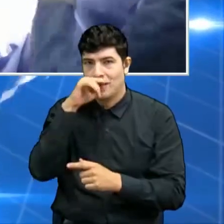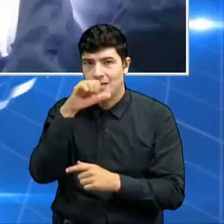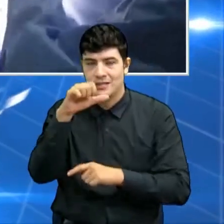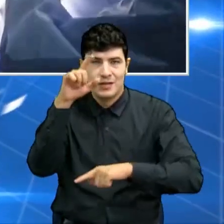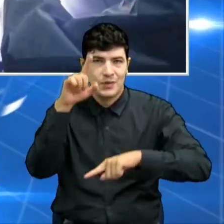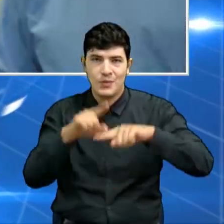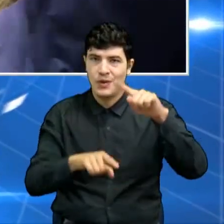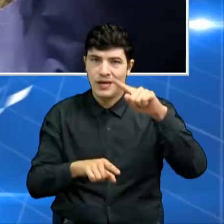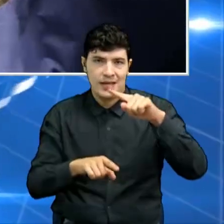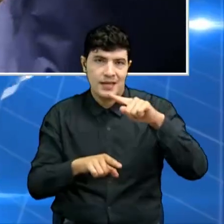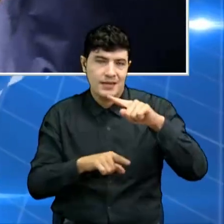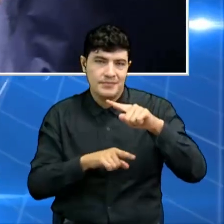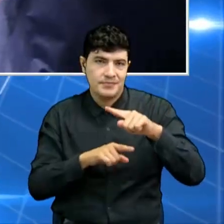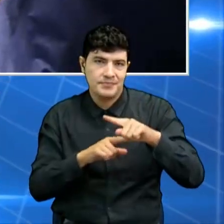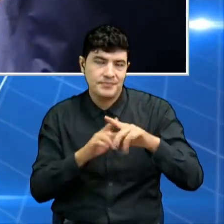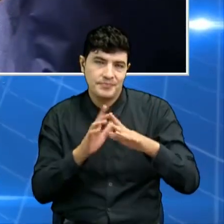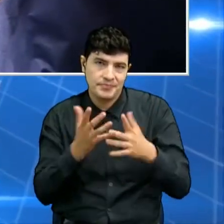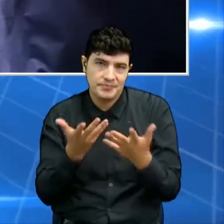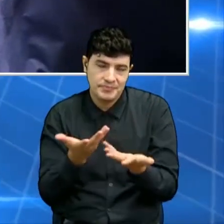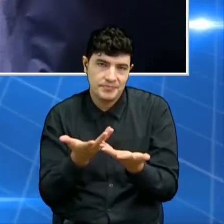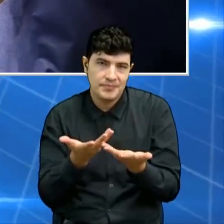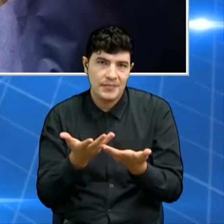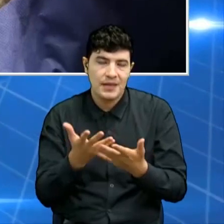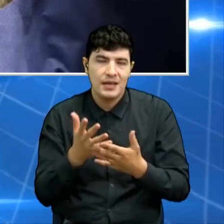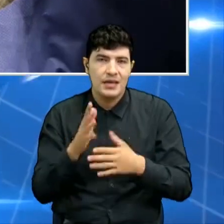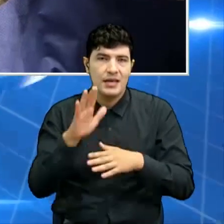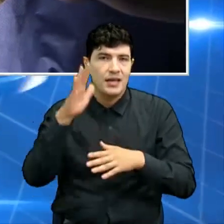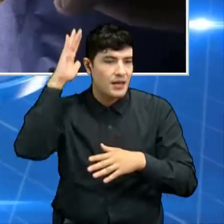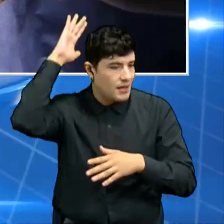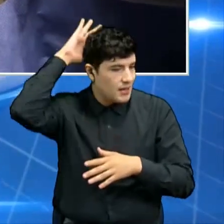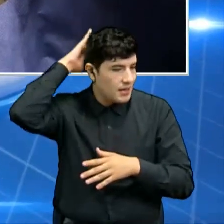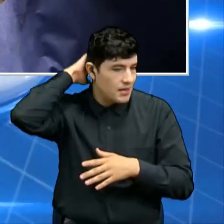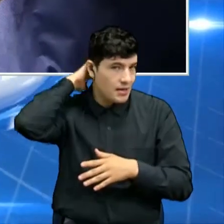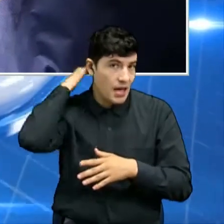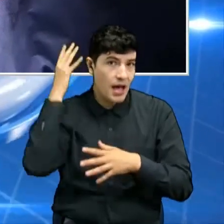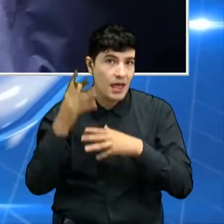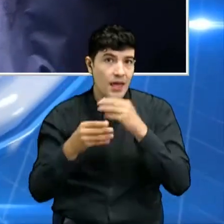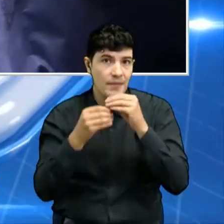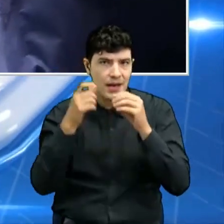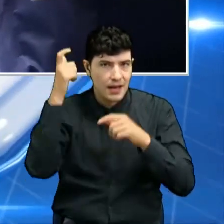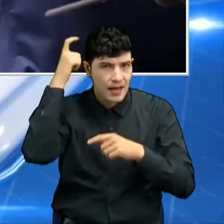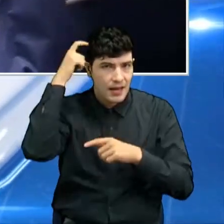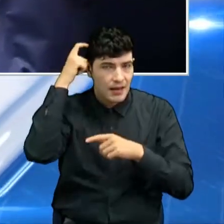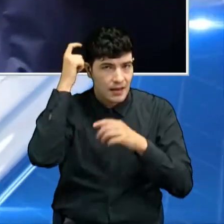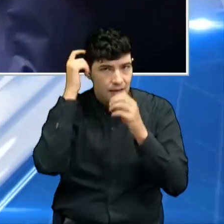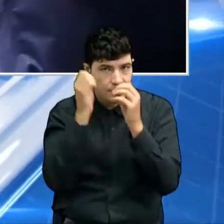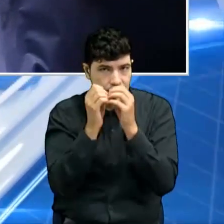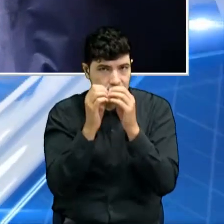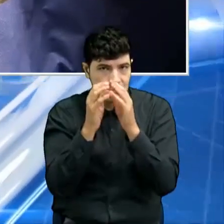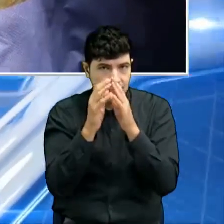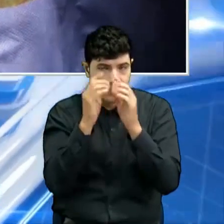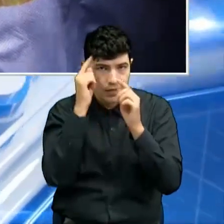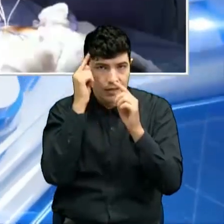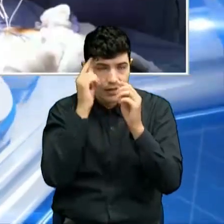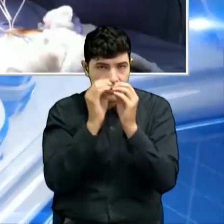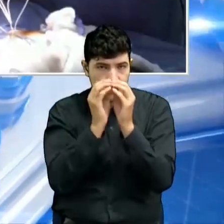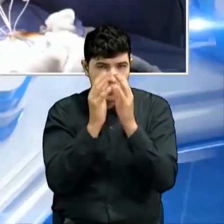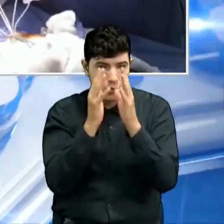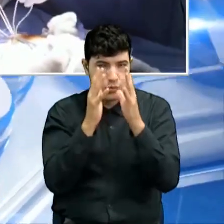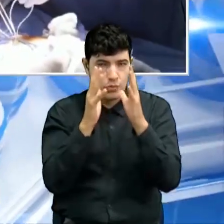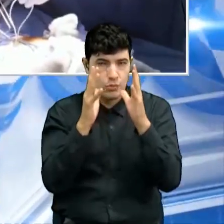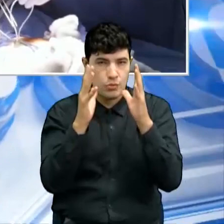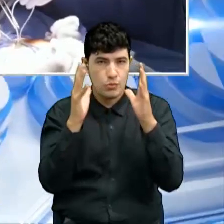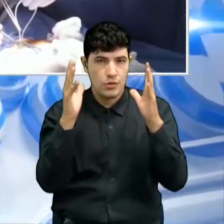por el quiste que tenía y la cabeza empezó a aumentar de tamaño debido a una hidrocefalia, que es una de las condiciones asociadas a